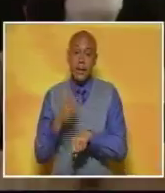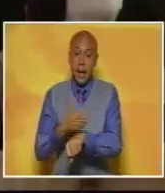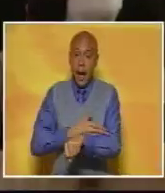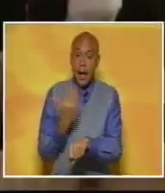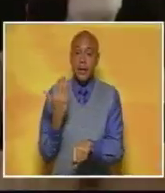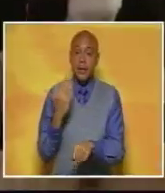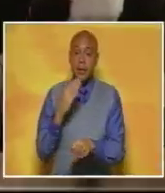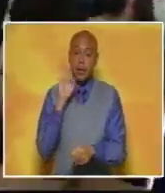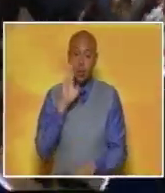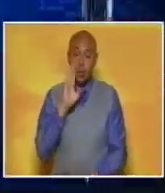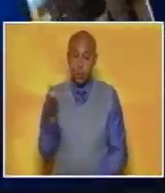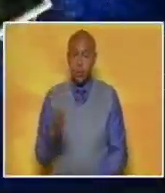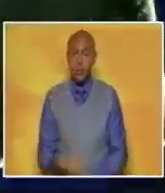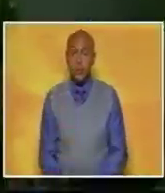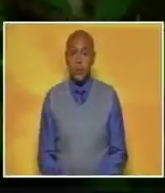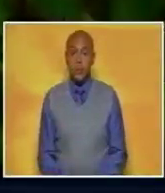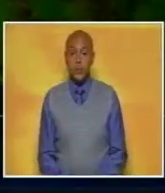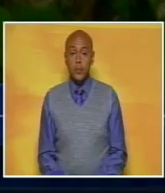judiciales.